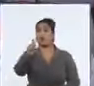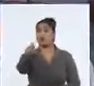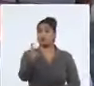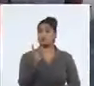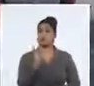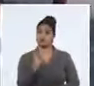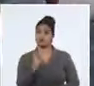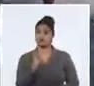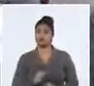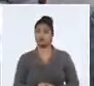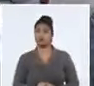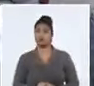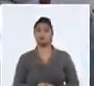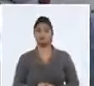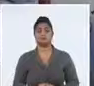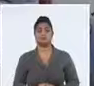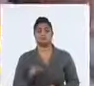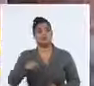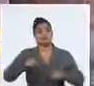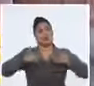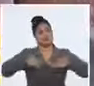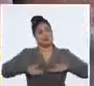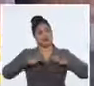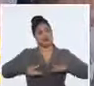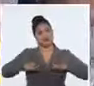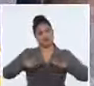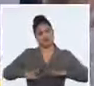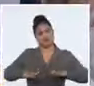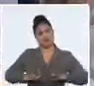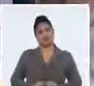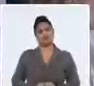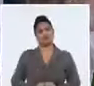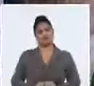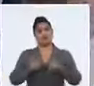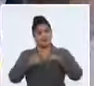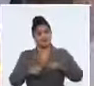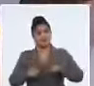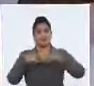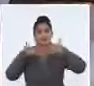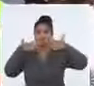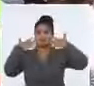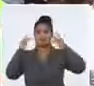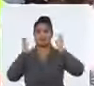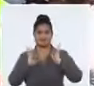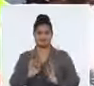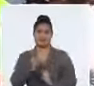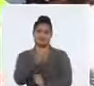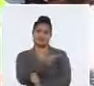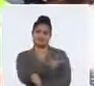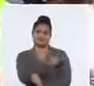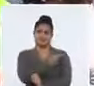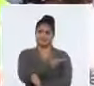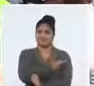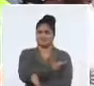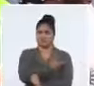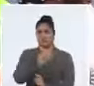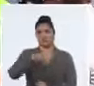charrera, aguardaban ansiosos pero indudables de la práctica tan cotidiana con los del lado de